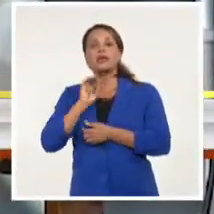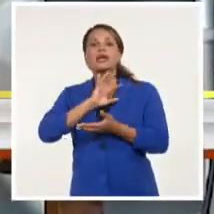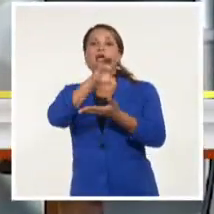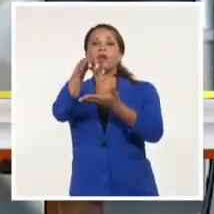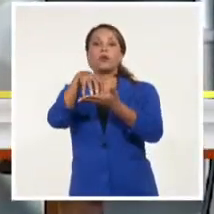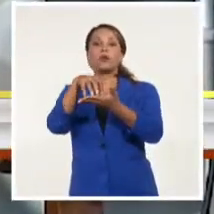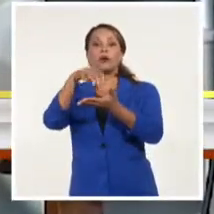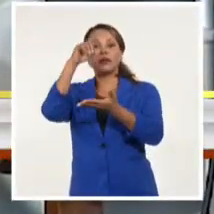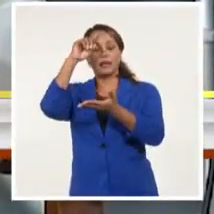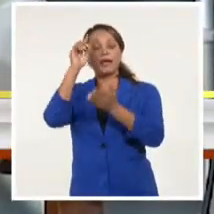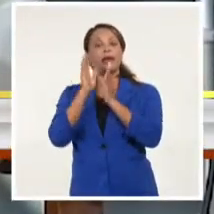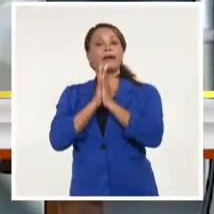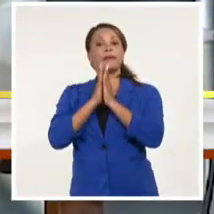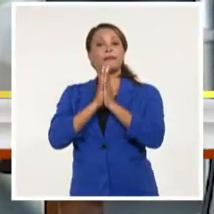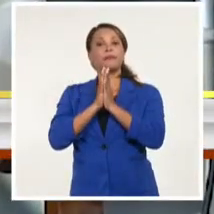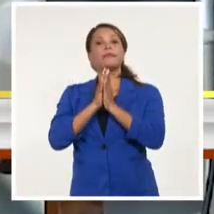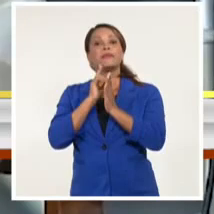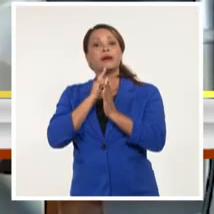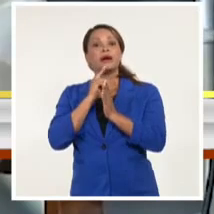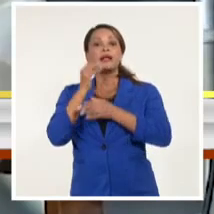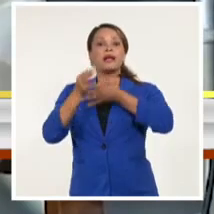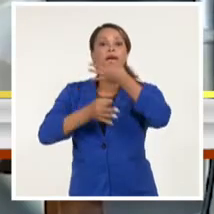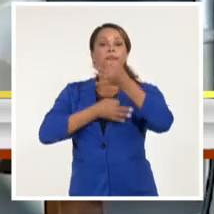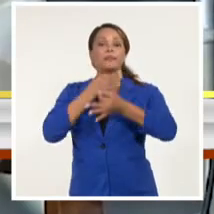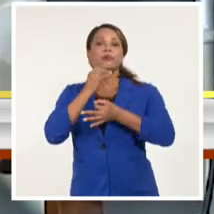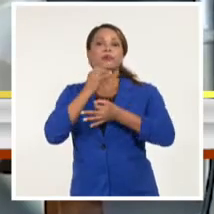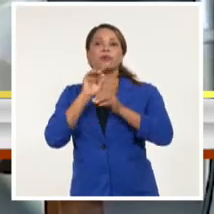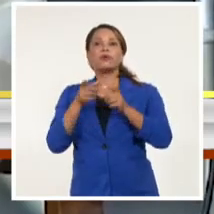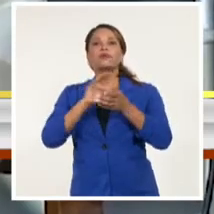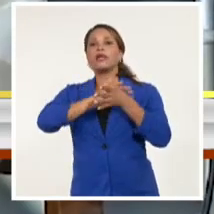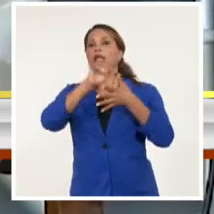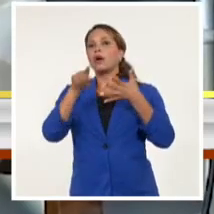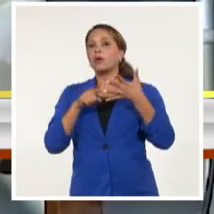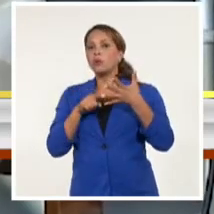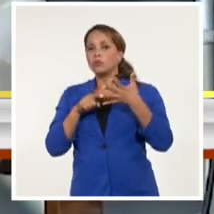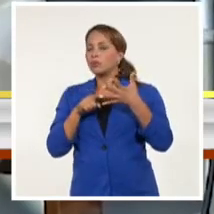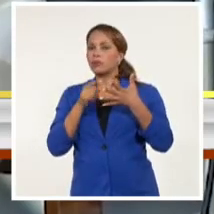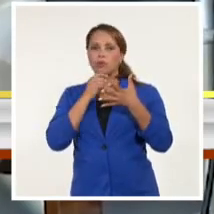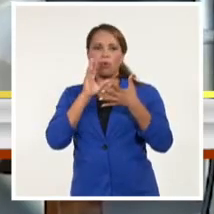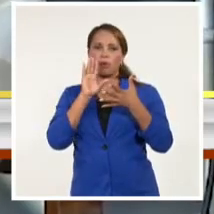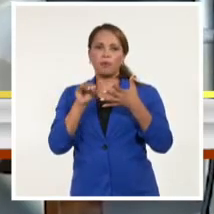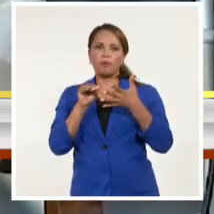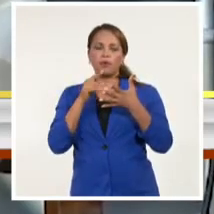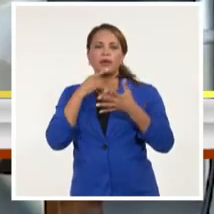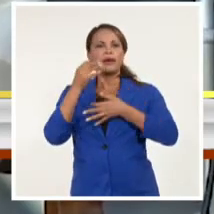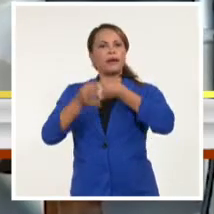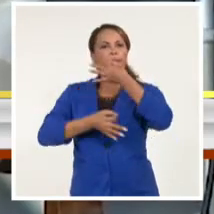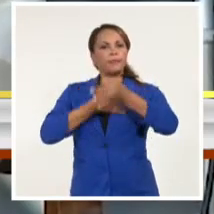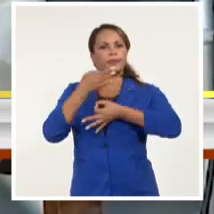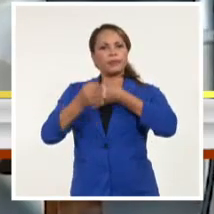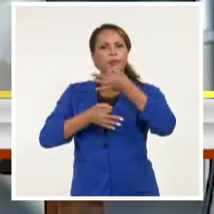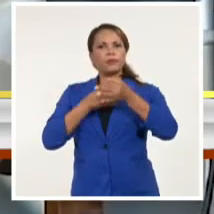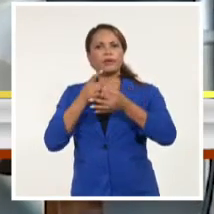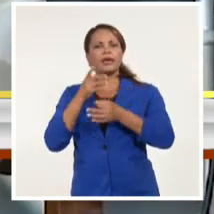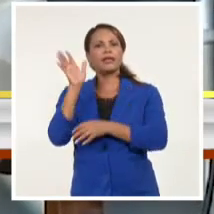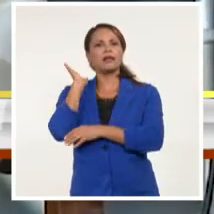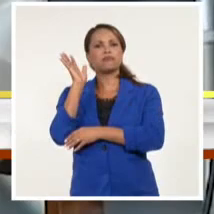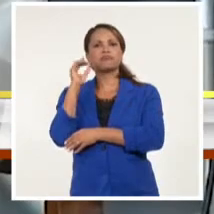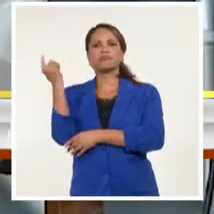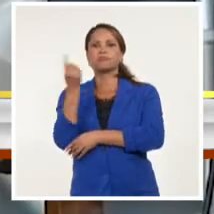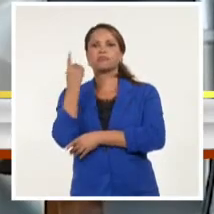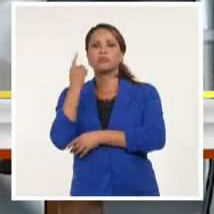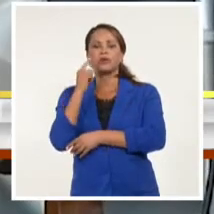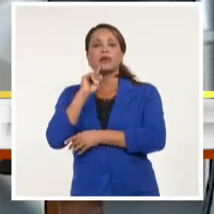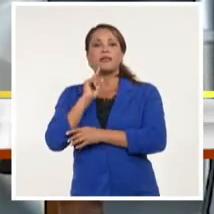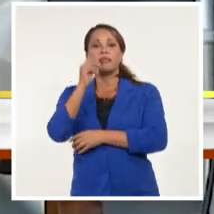Santo Padre no habló directamente sobre la justa comicial en el gigante suramericano. Recientemente, la Conferencia Nacional de